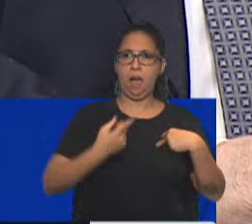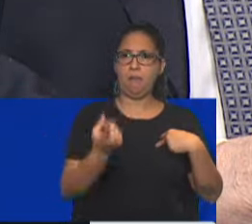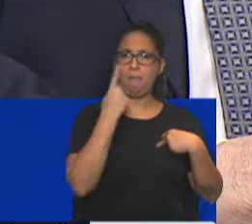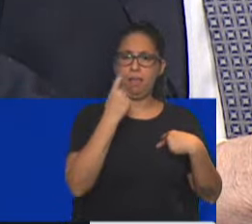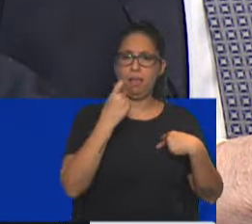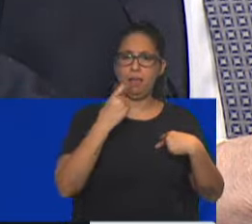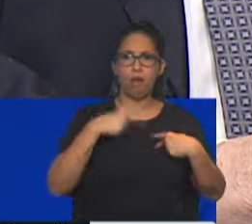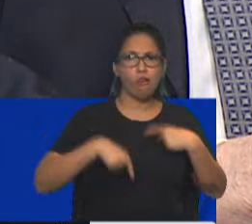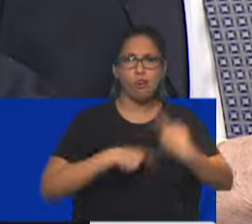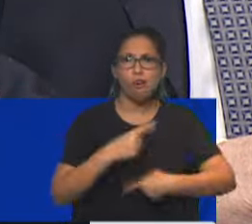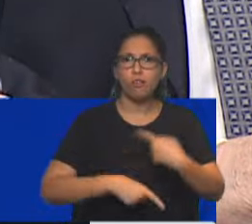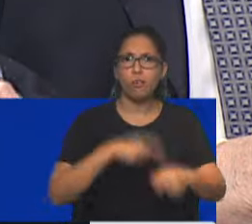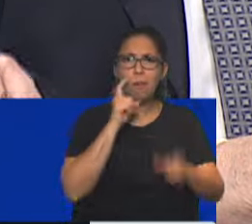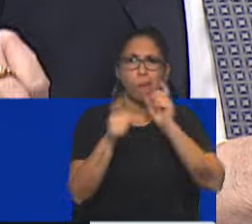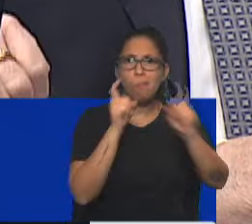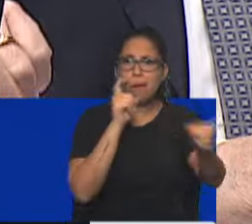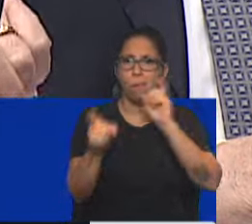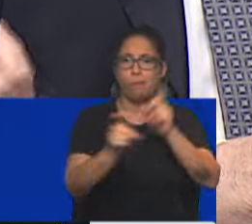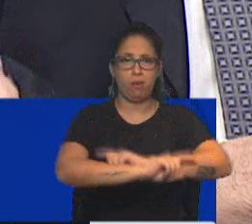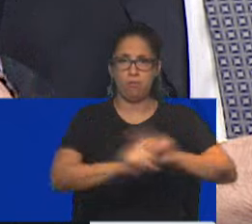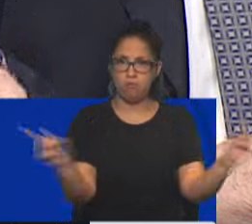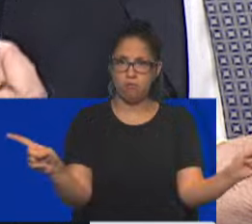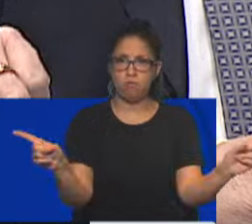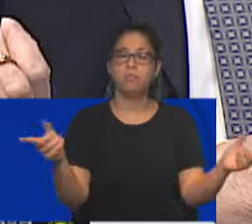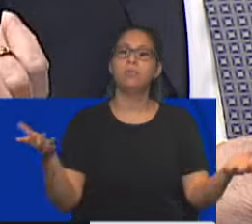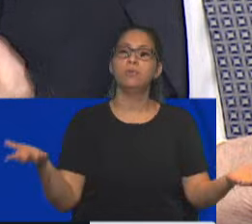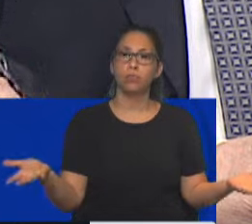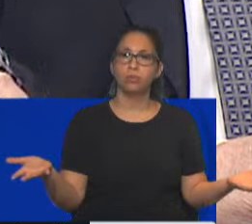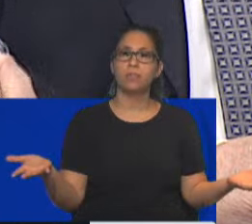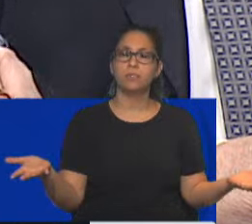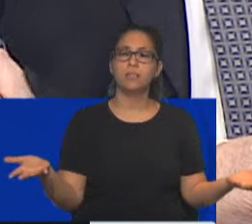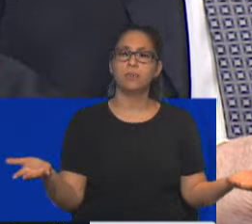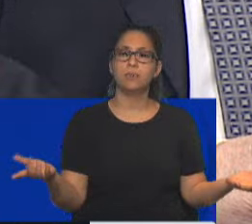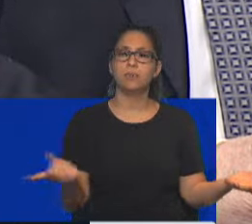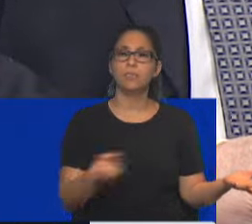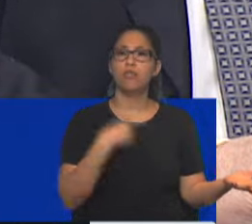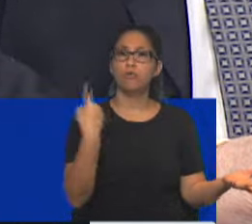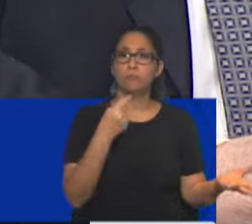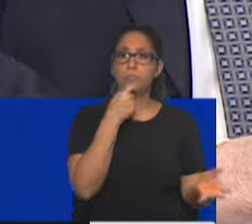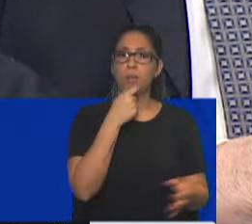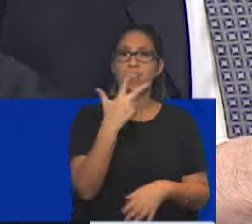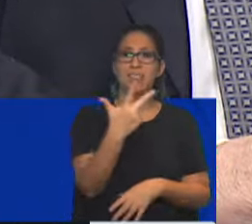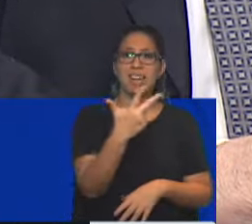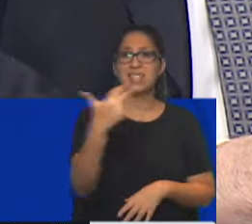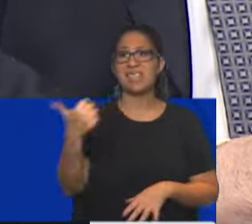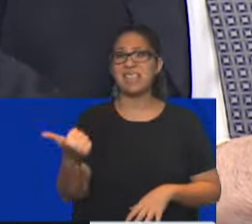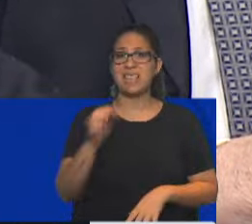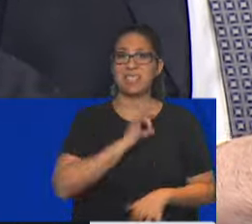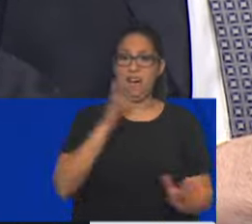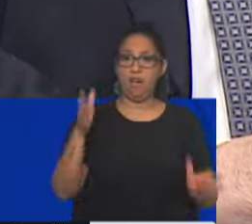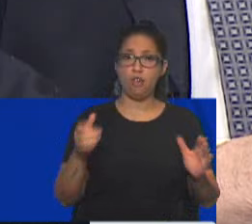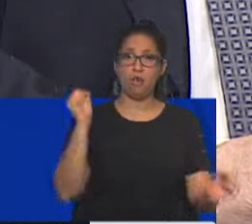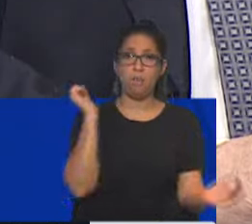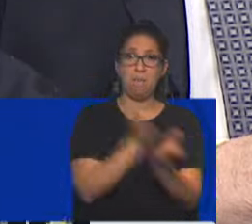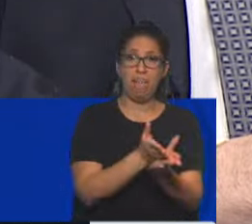seguir una carrera delictual. Por eso es que para las penas que van de 3 a 6 años va a